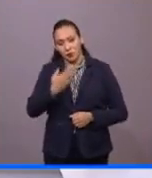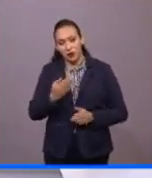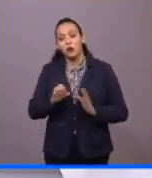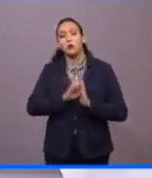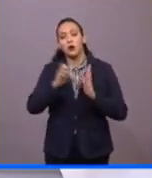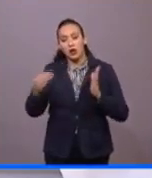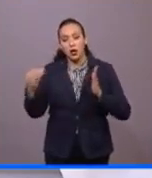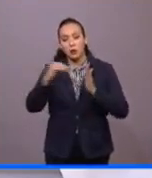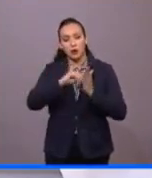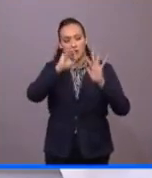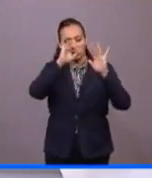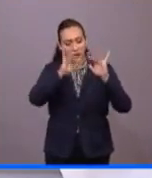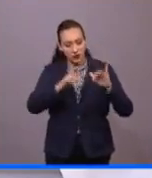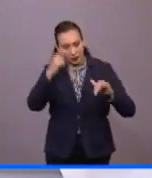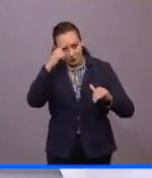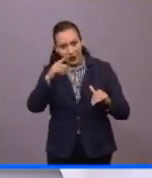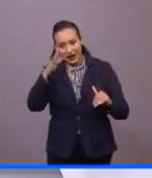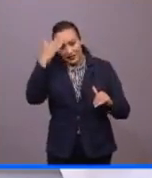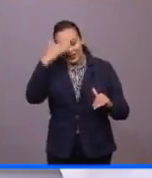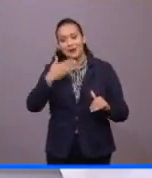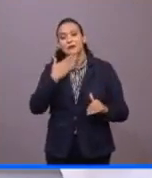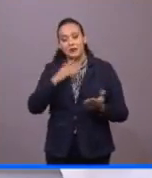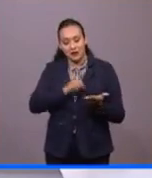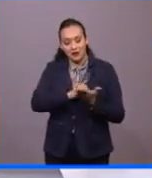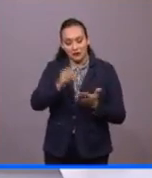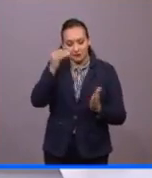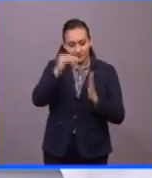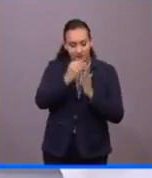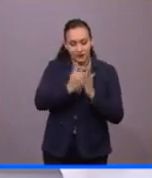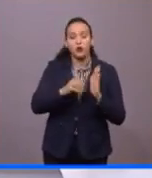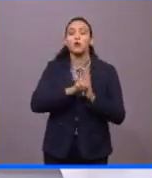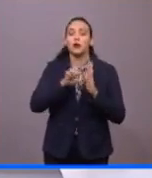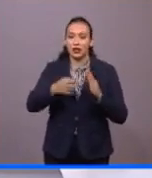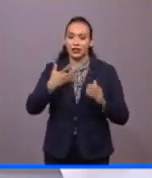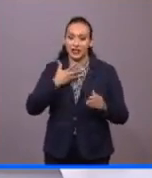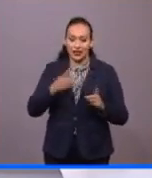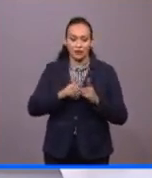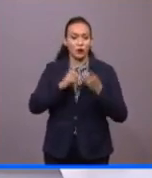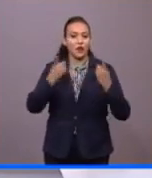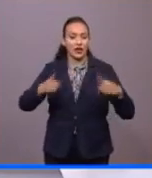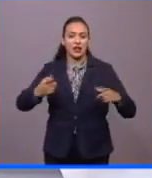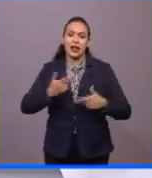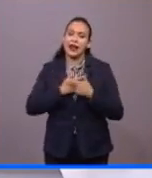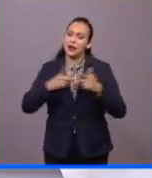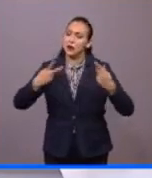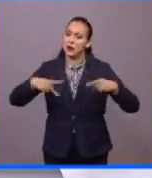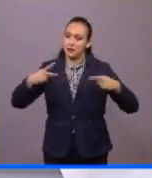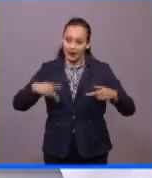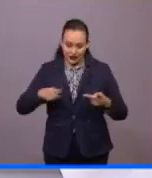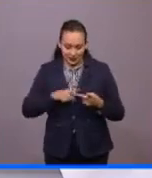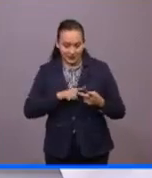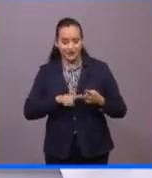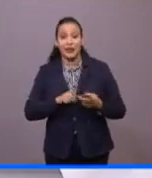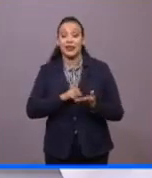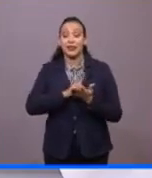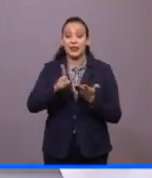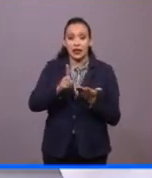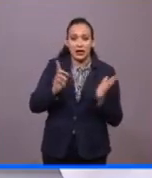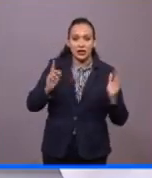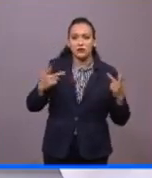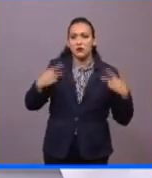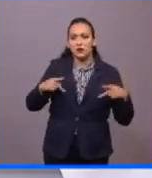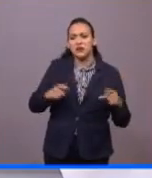que coadyuvan a definir los derechos. Como ejemplos tenemos al desarrollo libre de la personalidad, los derechos